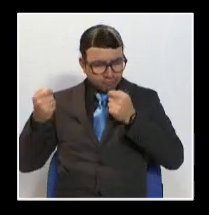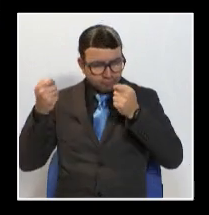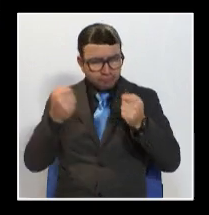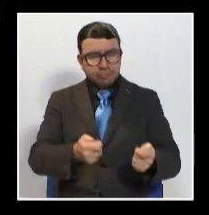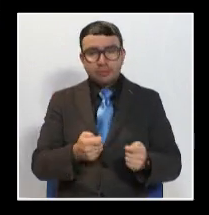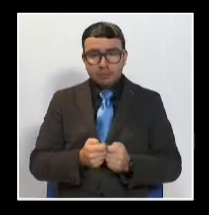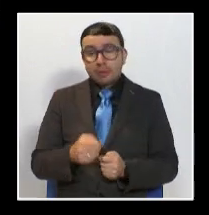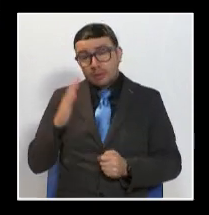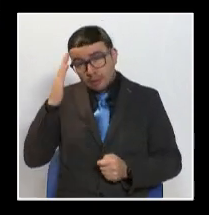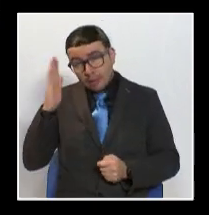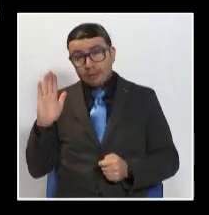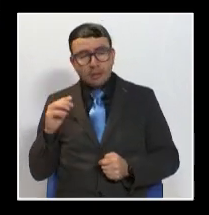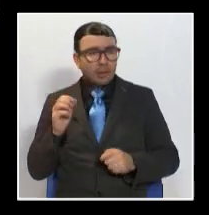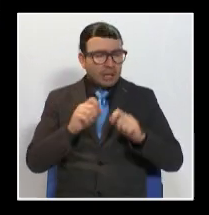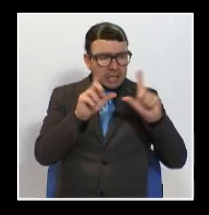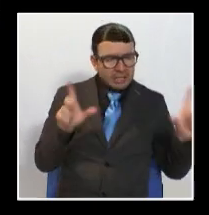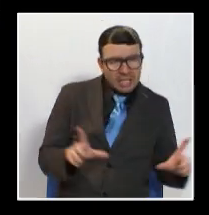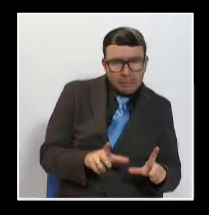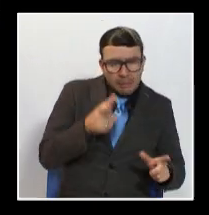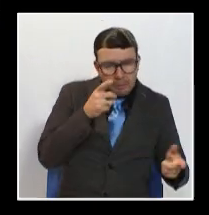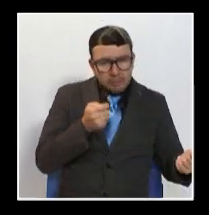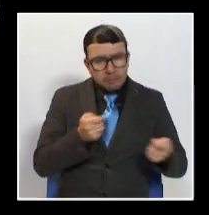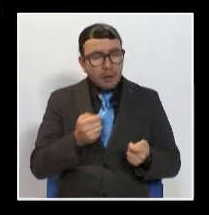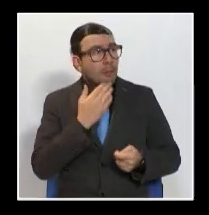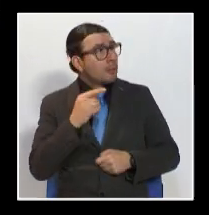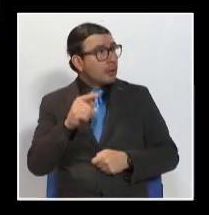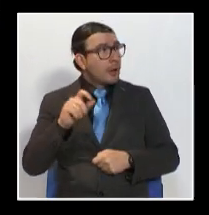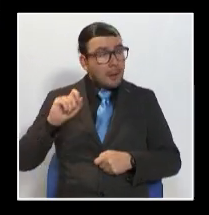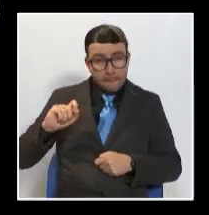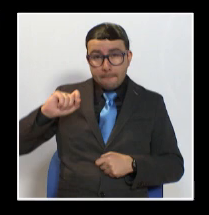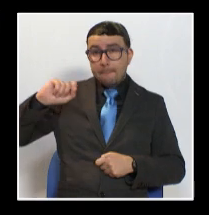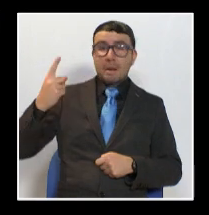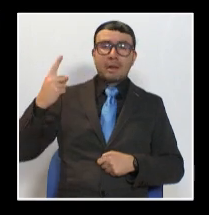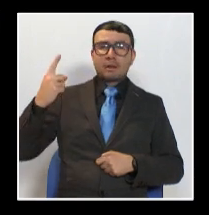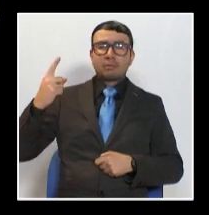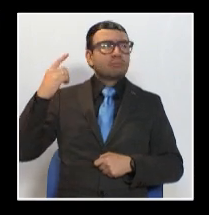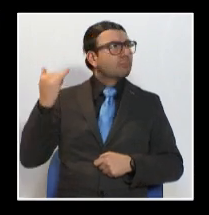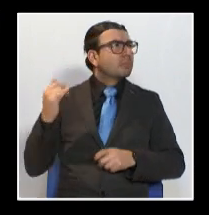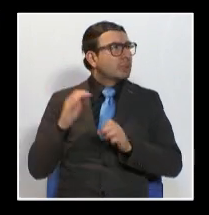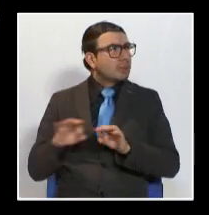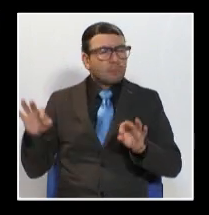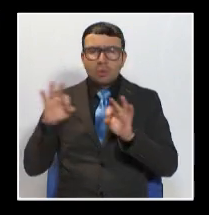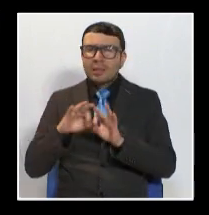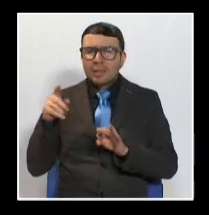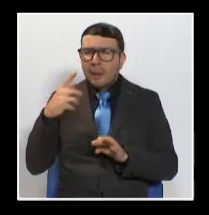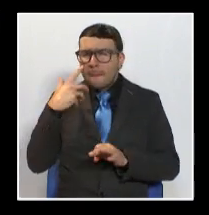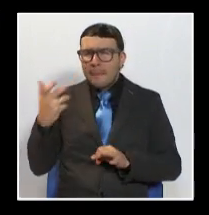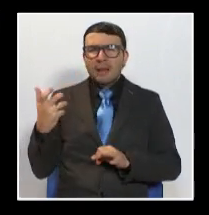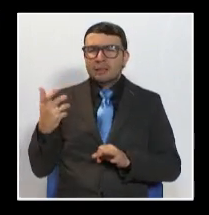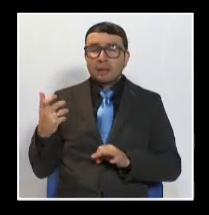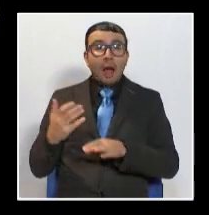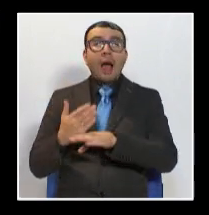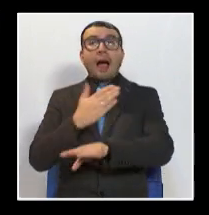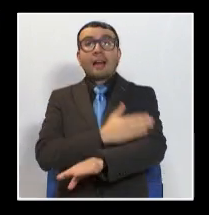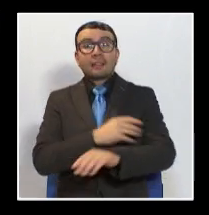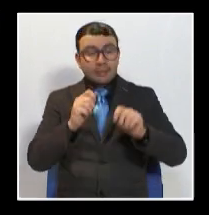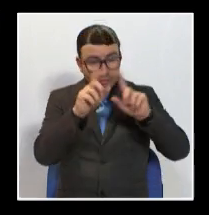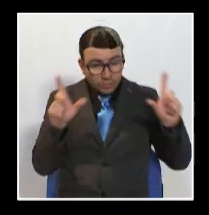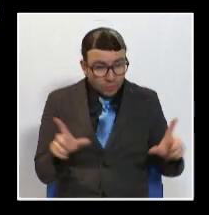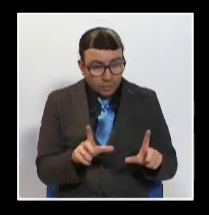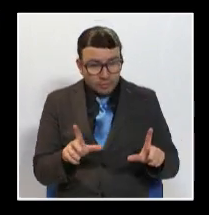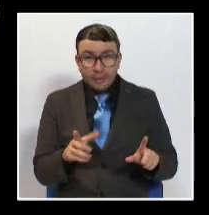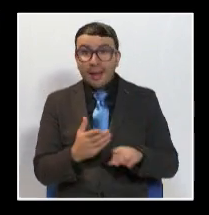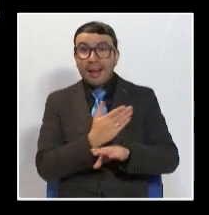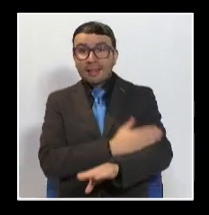sea con exámenes complementarios. Como vemos en esta primera diapositiva, entonces lo más importante antes que el examen físico es el